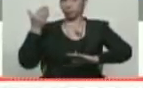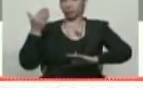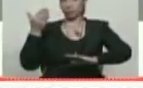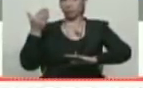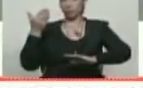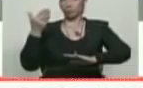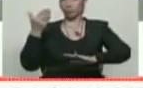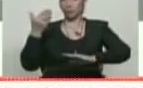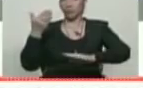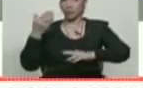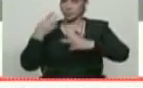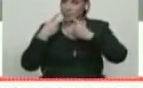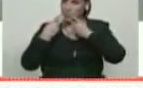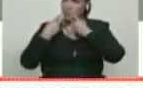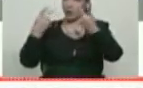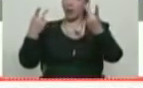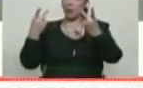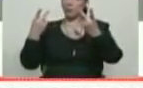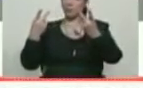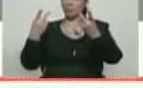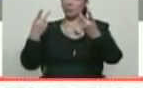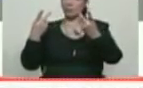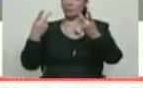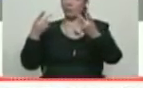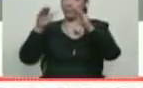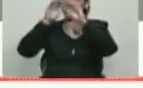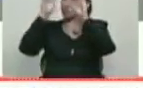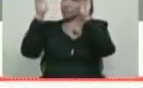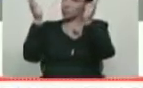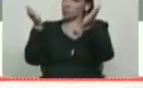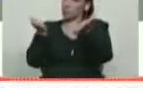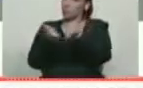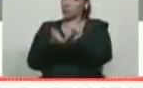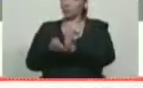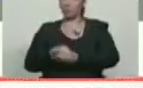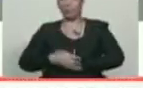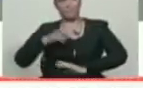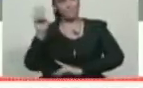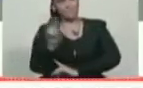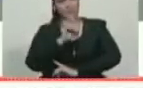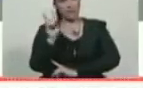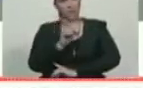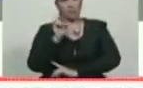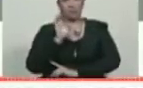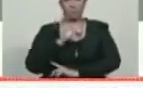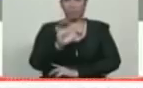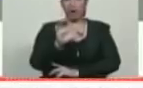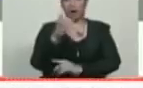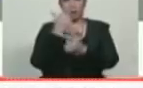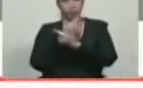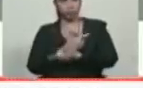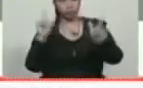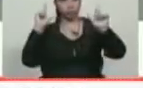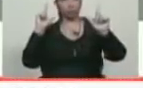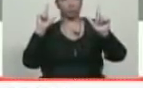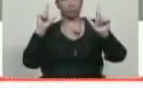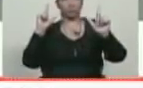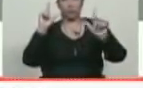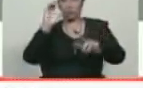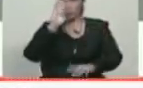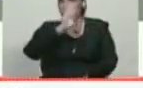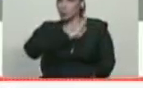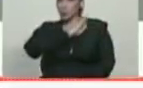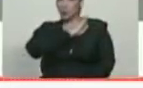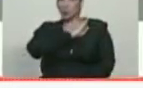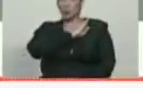a manifestar, a decirle al mundo, Venezuela es una patria libre,